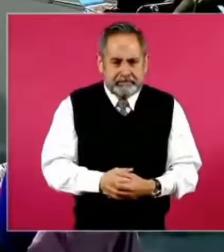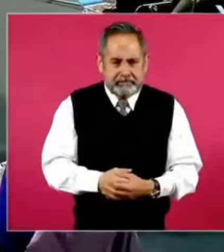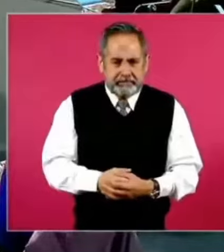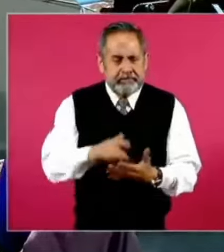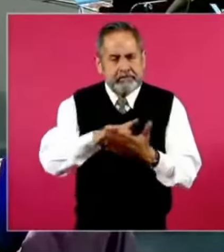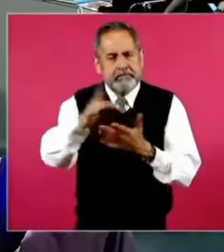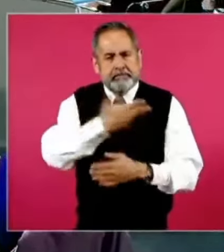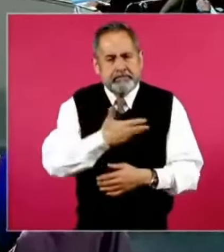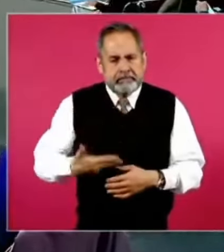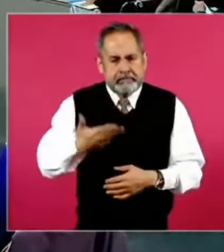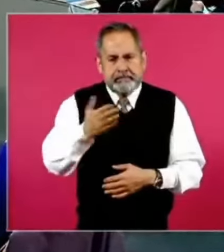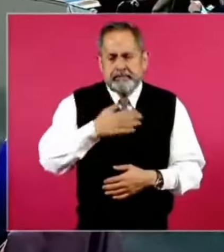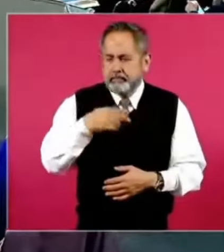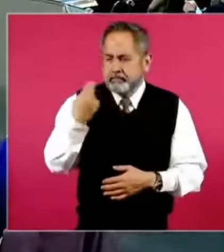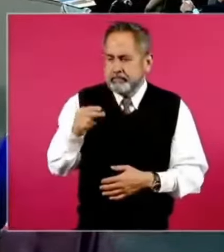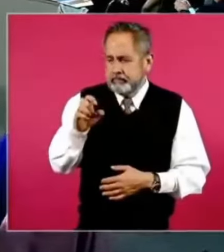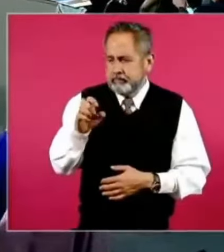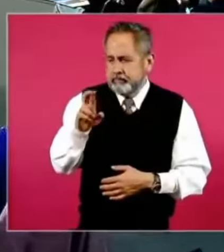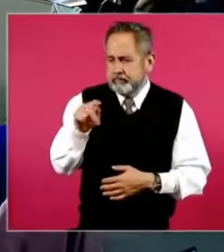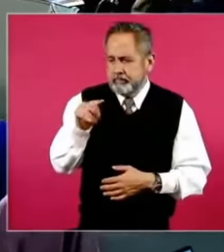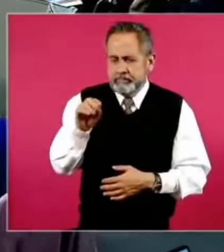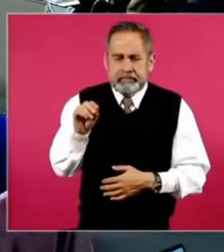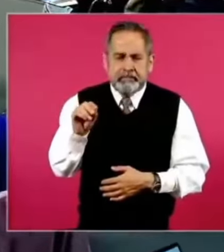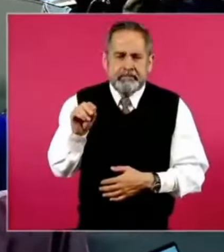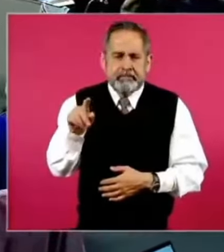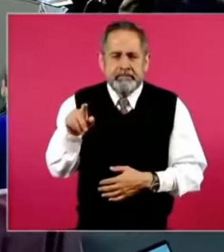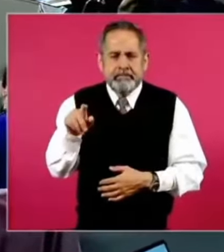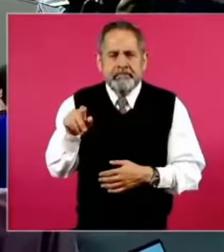Gracias, presidente. Ernesto Ledesma, de Rompeviento TV.